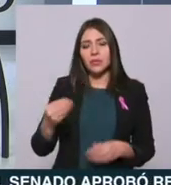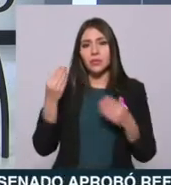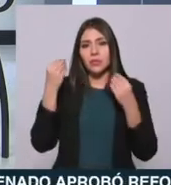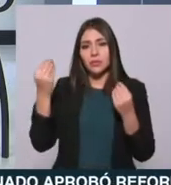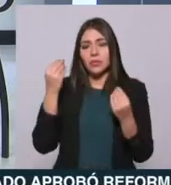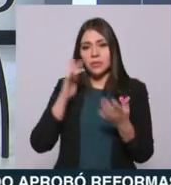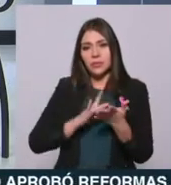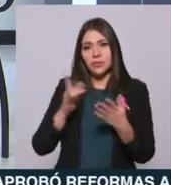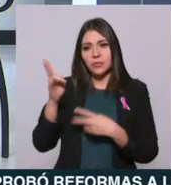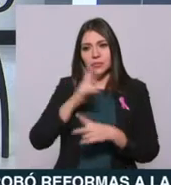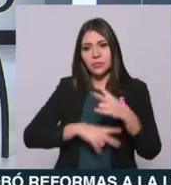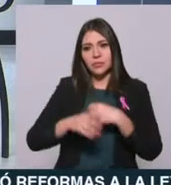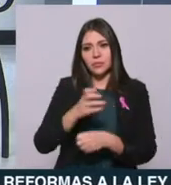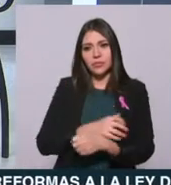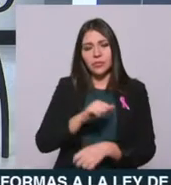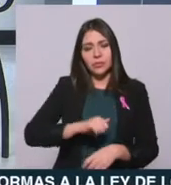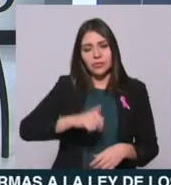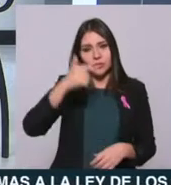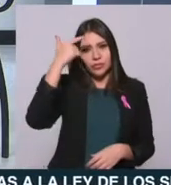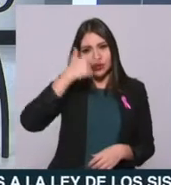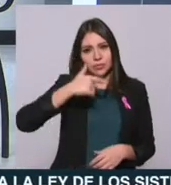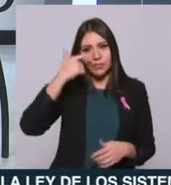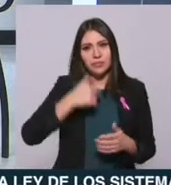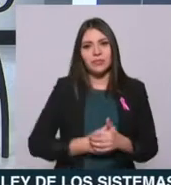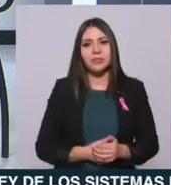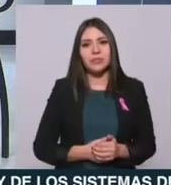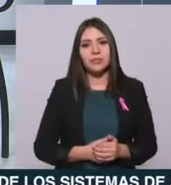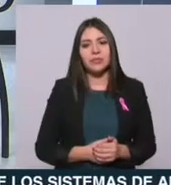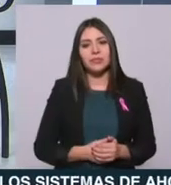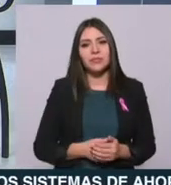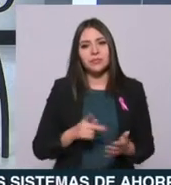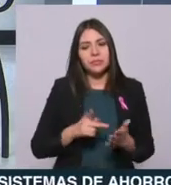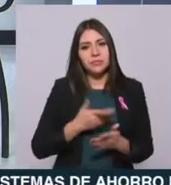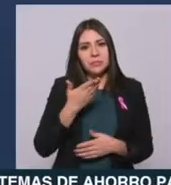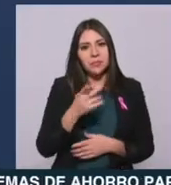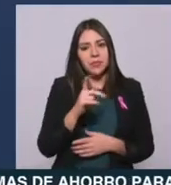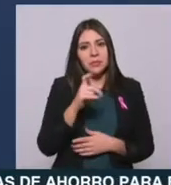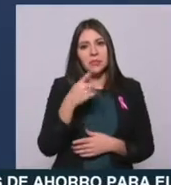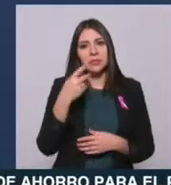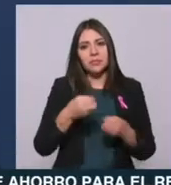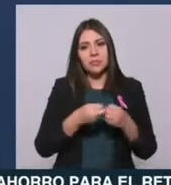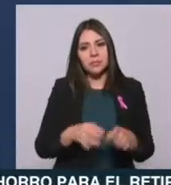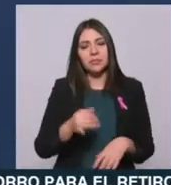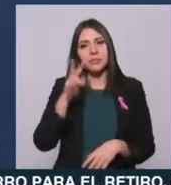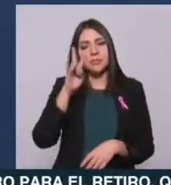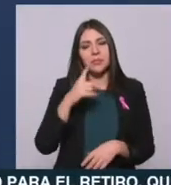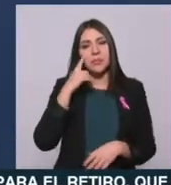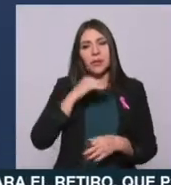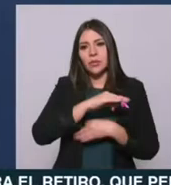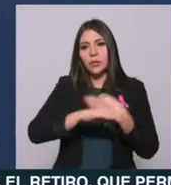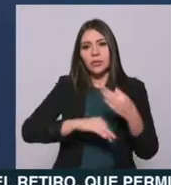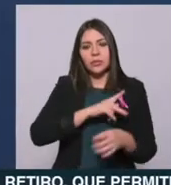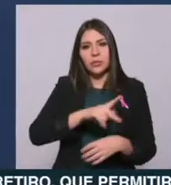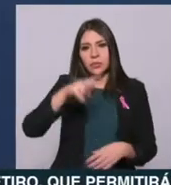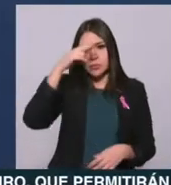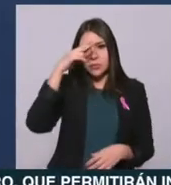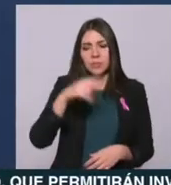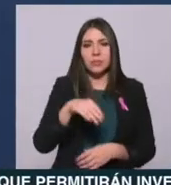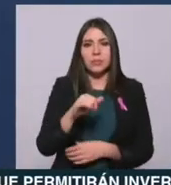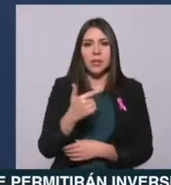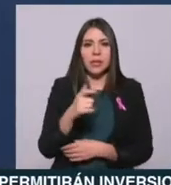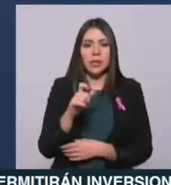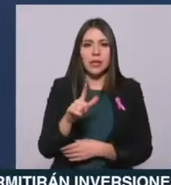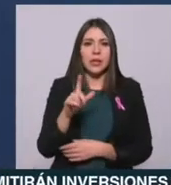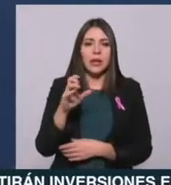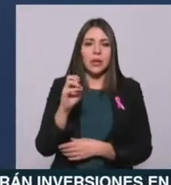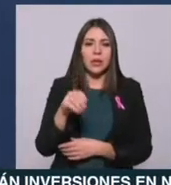que nos haya acompañado esta noche. Le reiteramos nuestro pésame, una gran pérdida para usted y una gran pérdida para todos los mexicanos. Miguel León